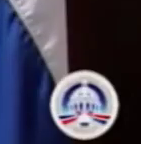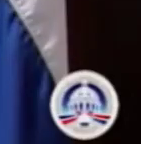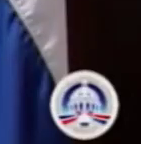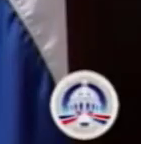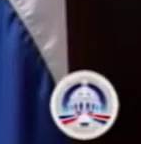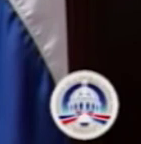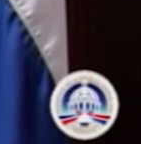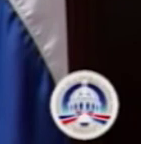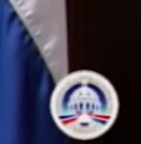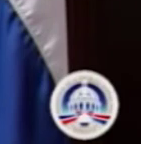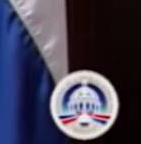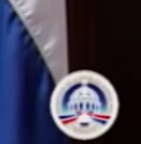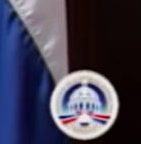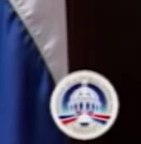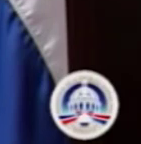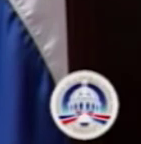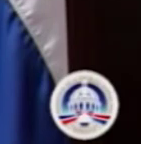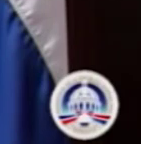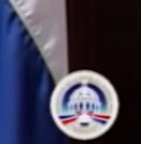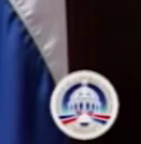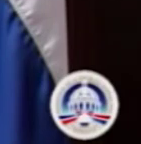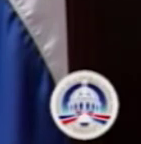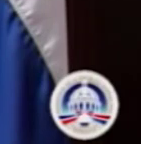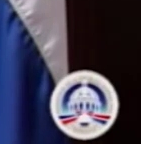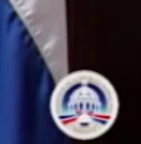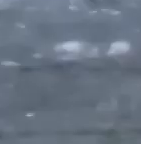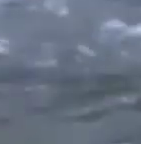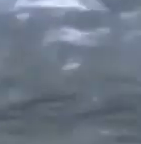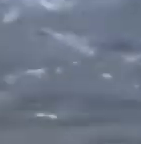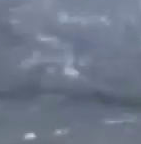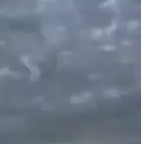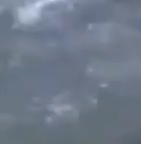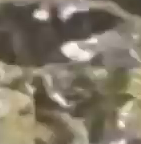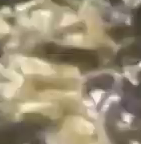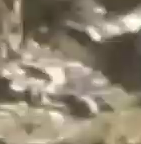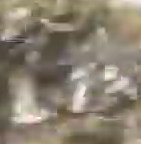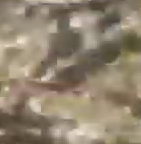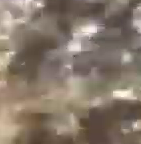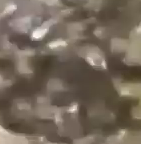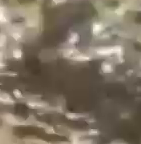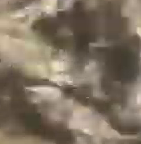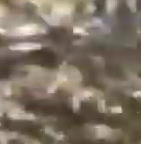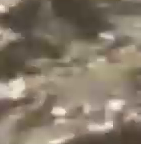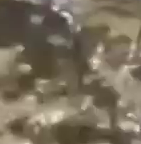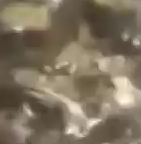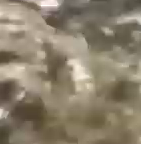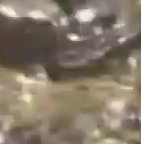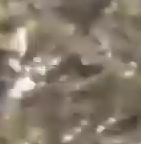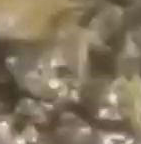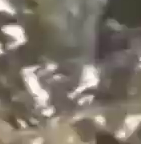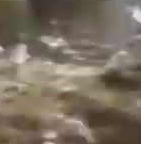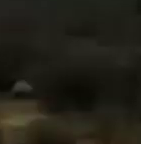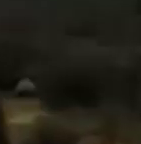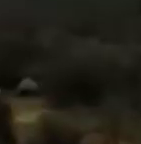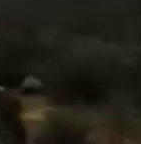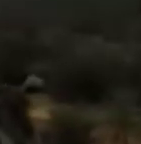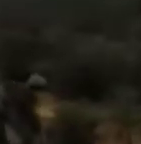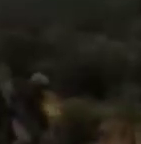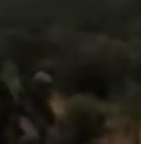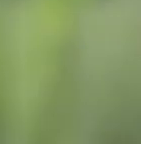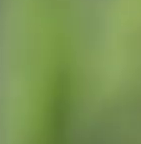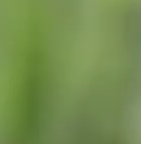último, continuaremos los proyectos de gestión integral de las cuencas de los ríos. Esto incluye también la